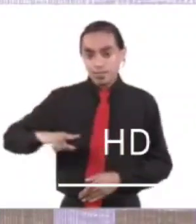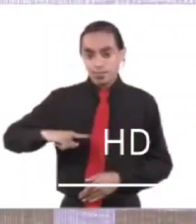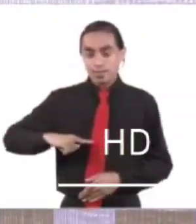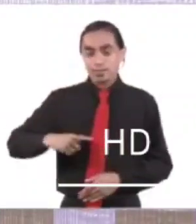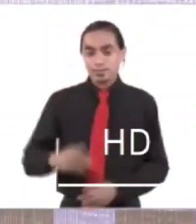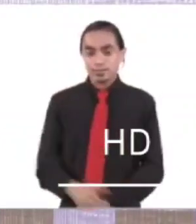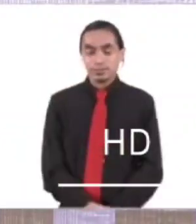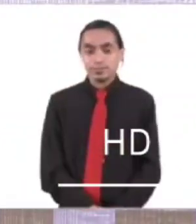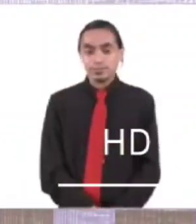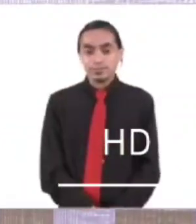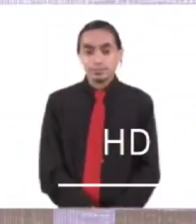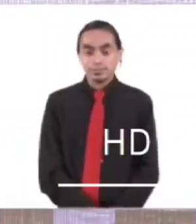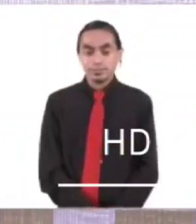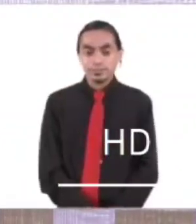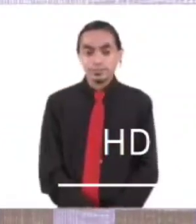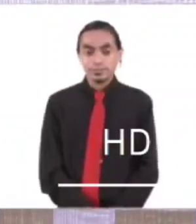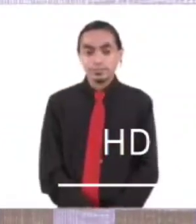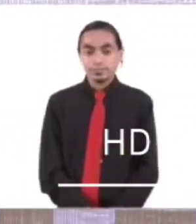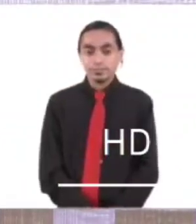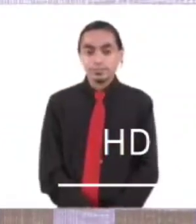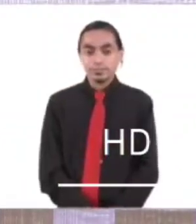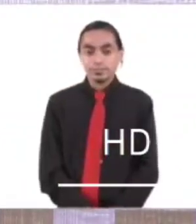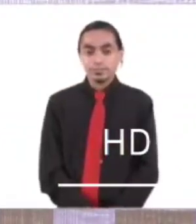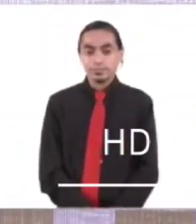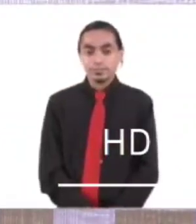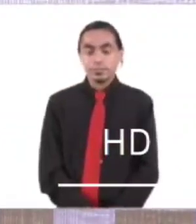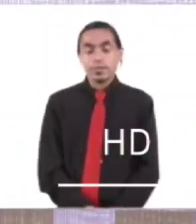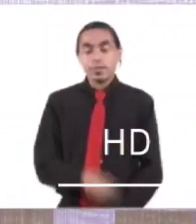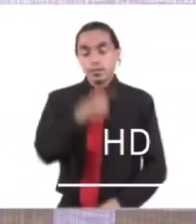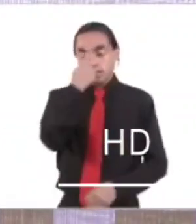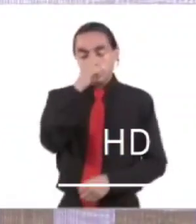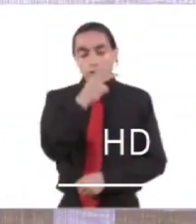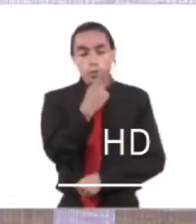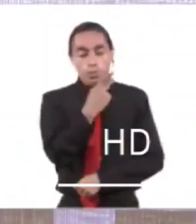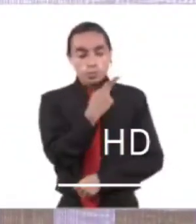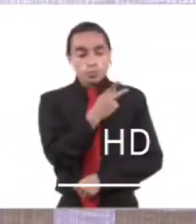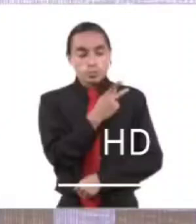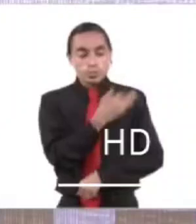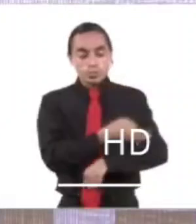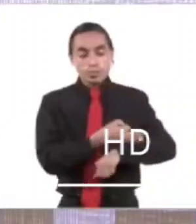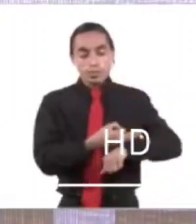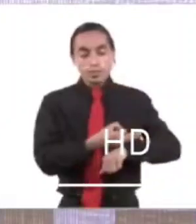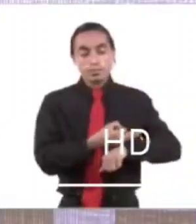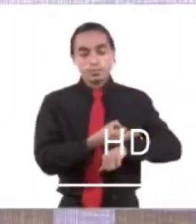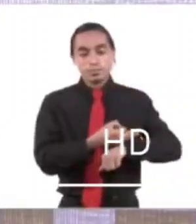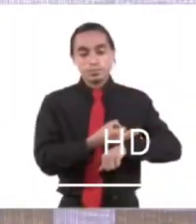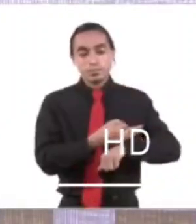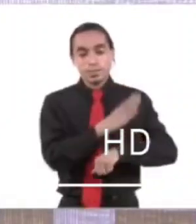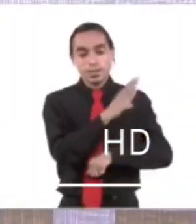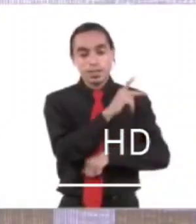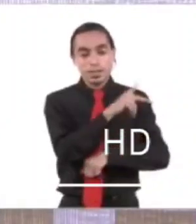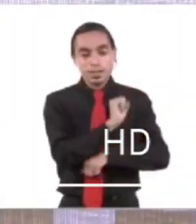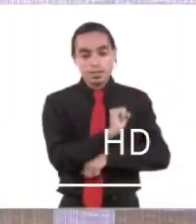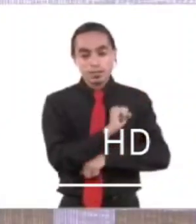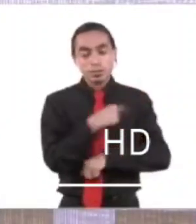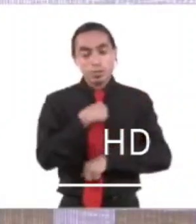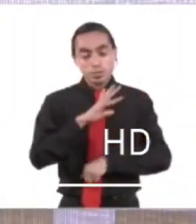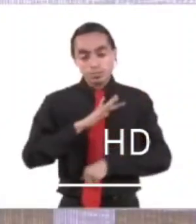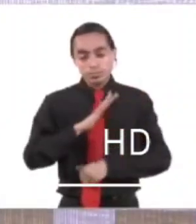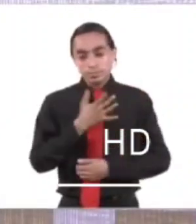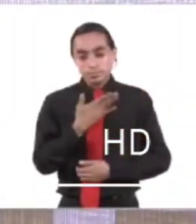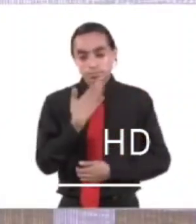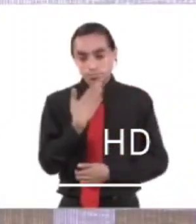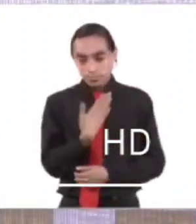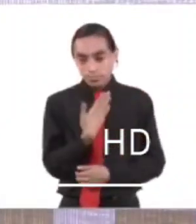presente. Y para la familia de Carlos es un privilegio, un honor que este